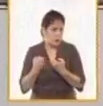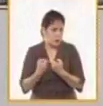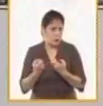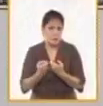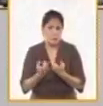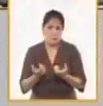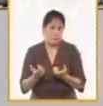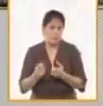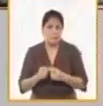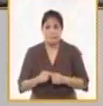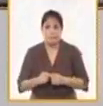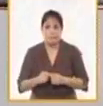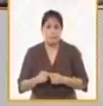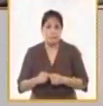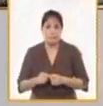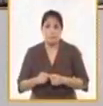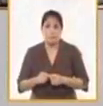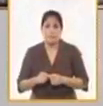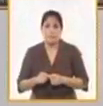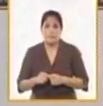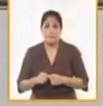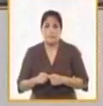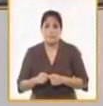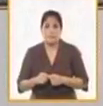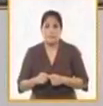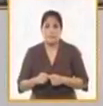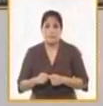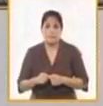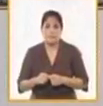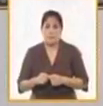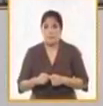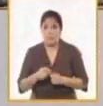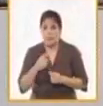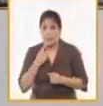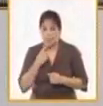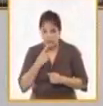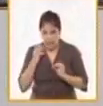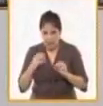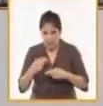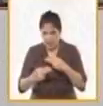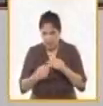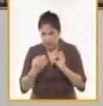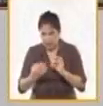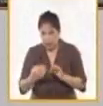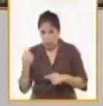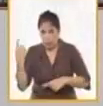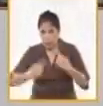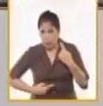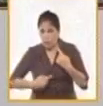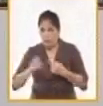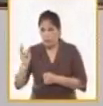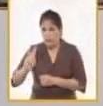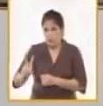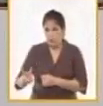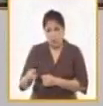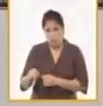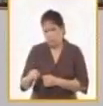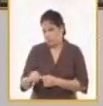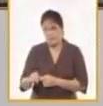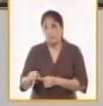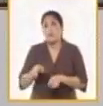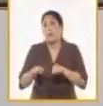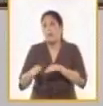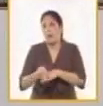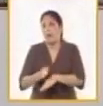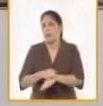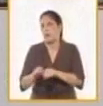muchas veces fraude antes de que acontezca ningún hecho que tenga que ver directamente con los comicios, porque lo preparan,